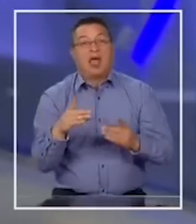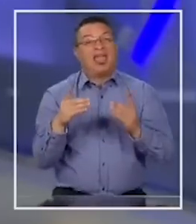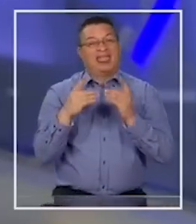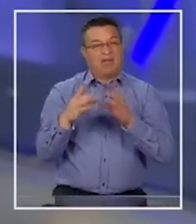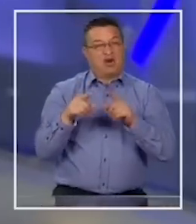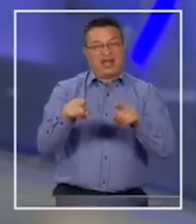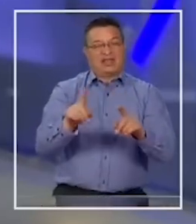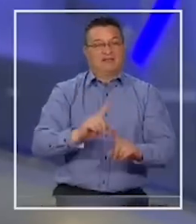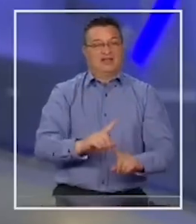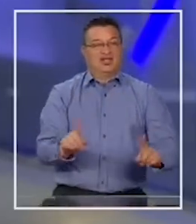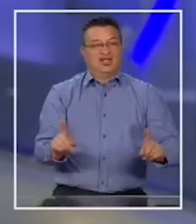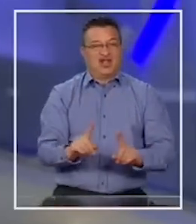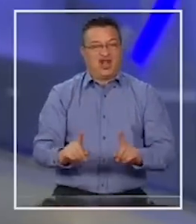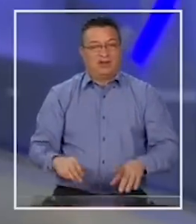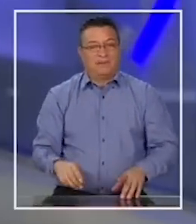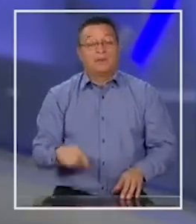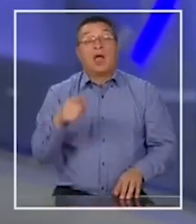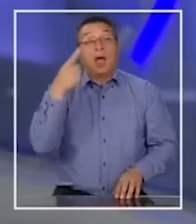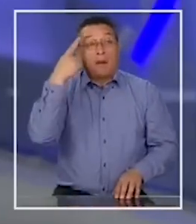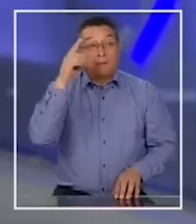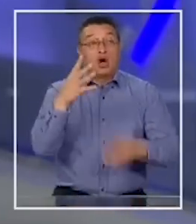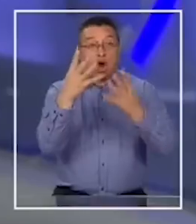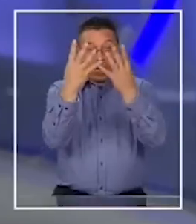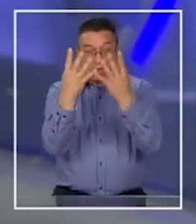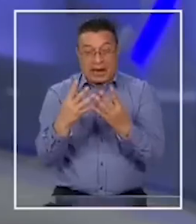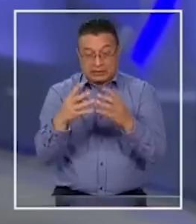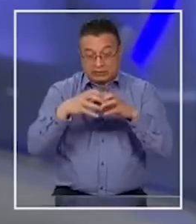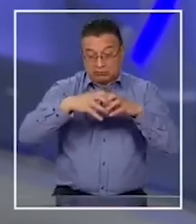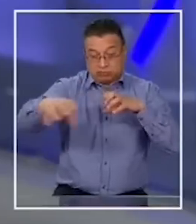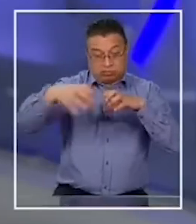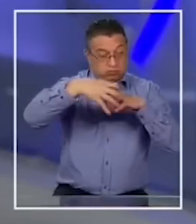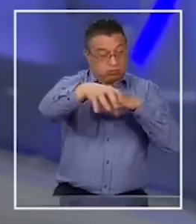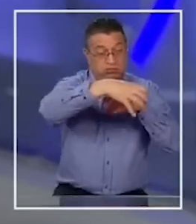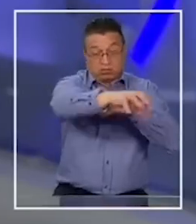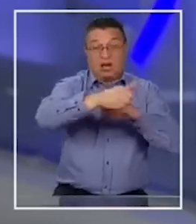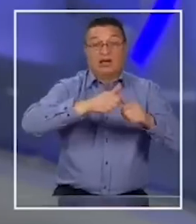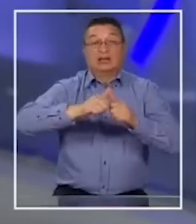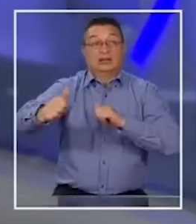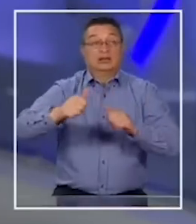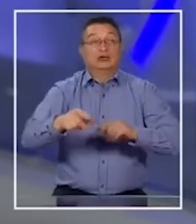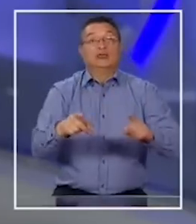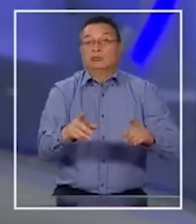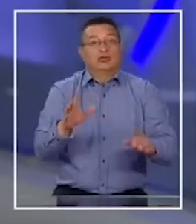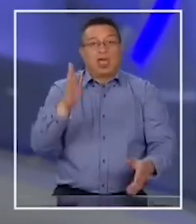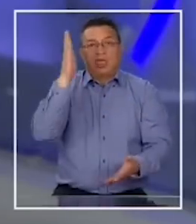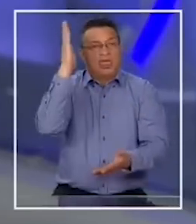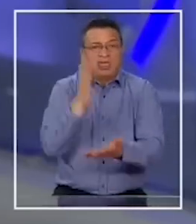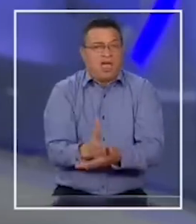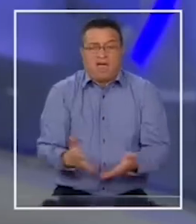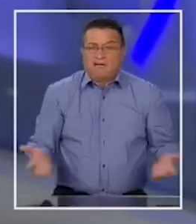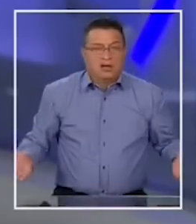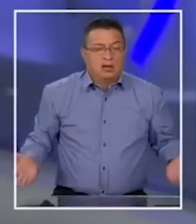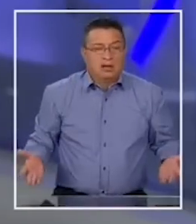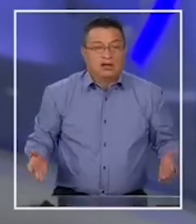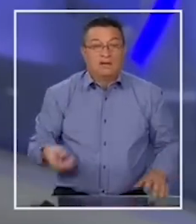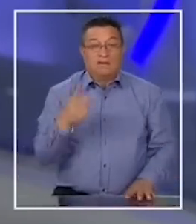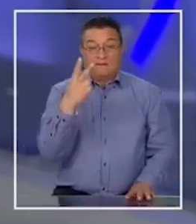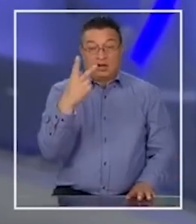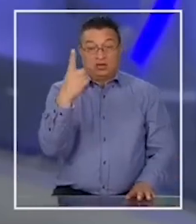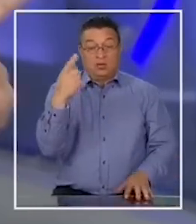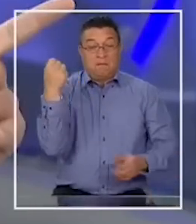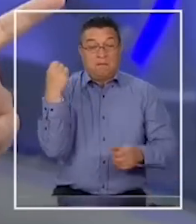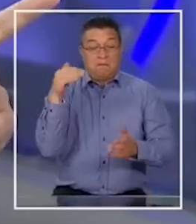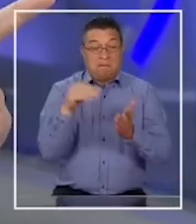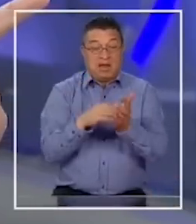democrático de derecho pero sí tener cárceles segregadas y aisladas del resto de la población penales del abc estos veinte mil